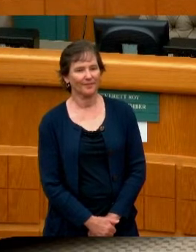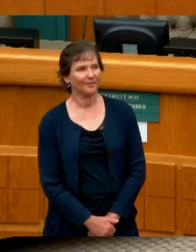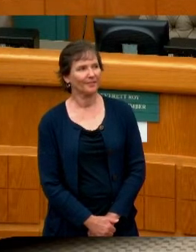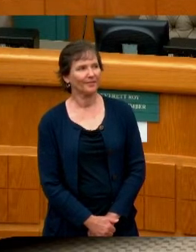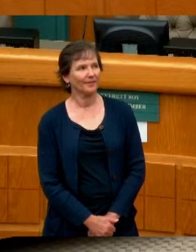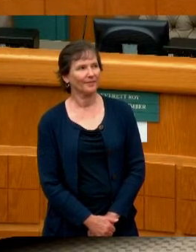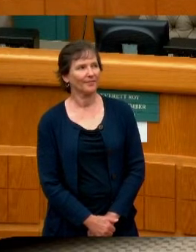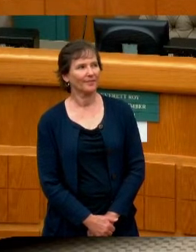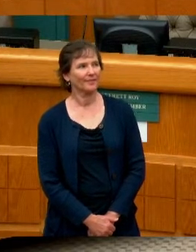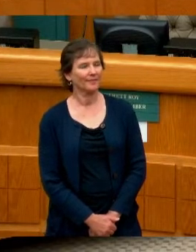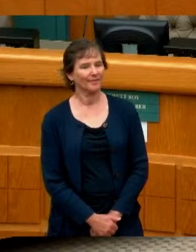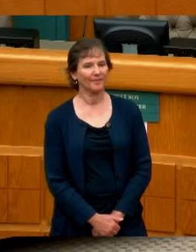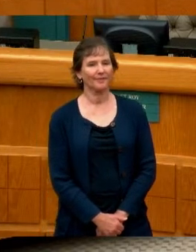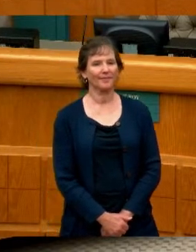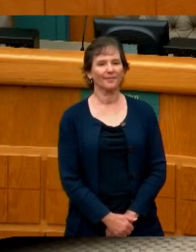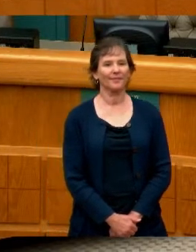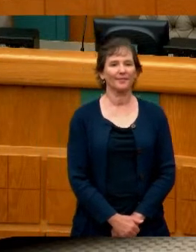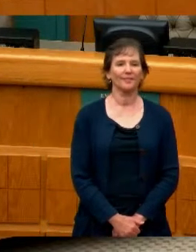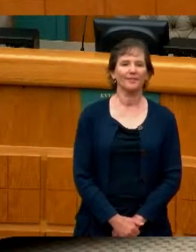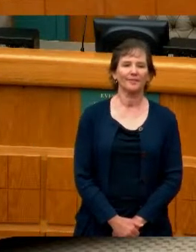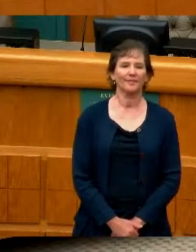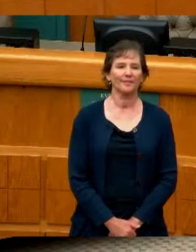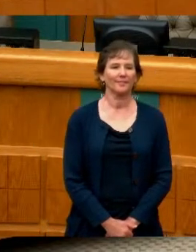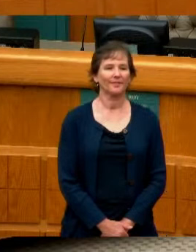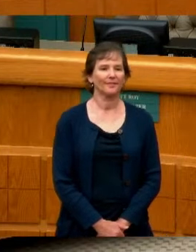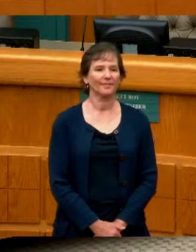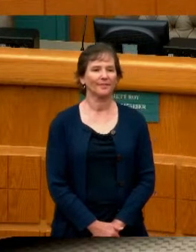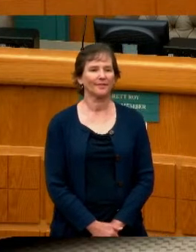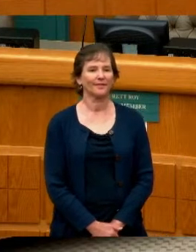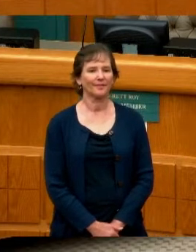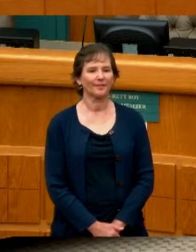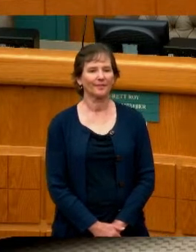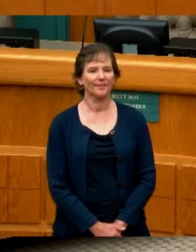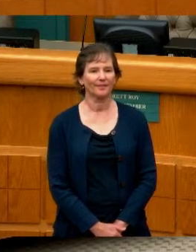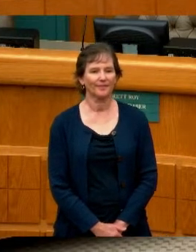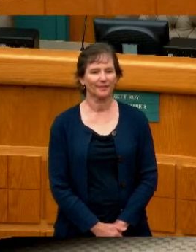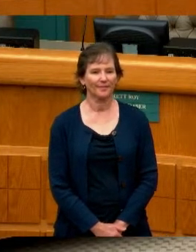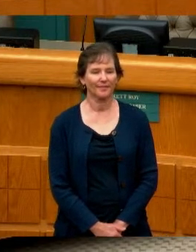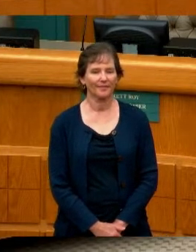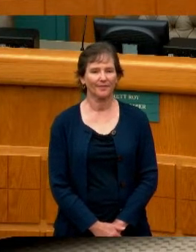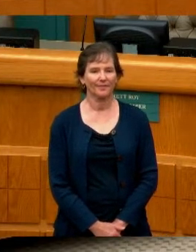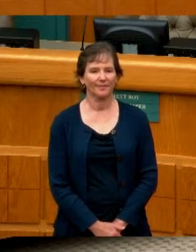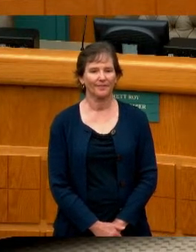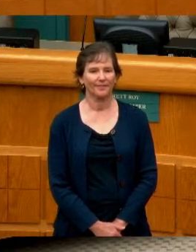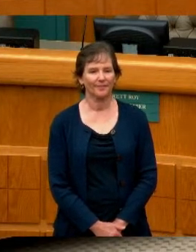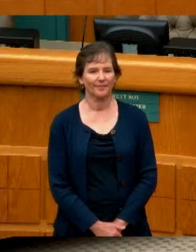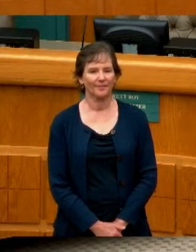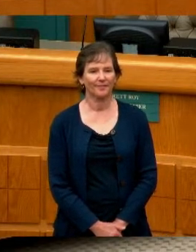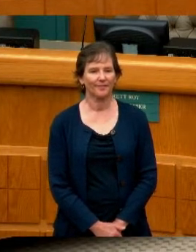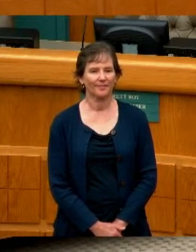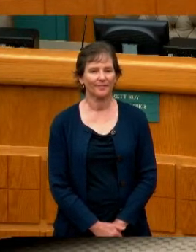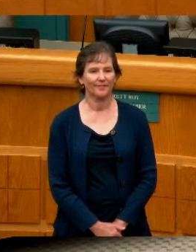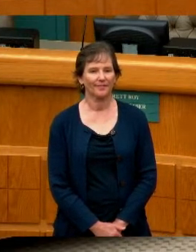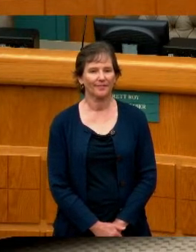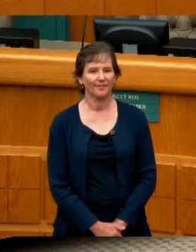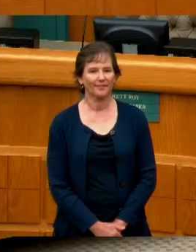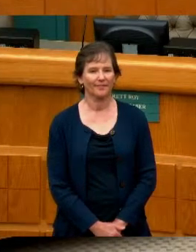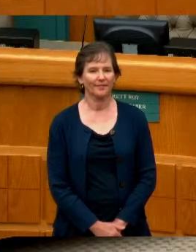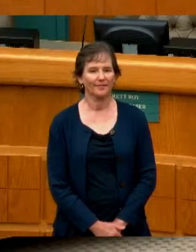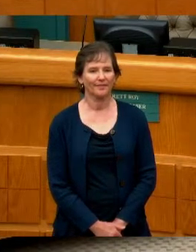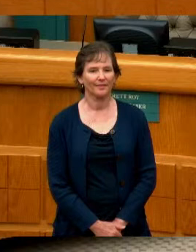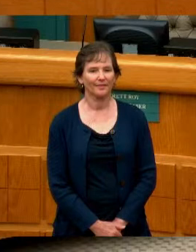quienes van a tener prioridad para recibir esa vacuna, el grupo de la fase 1A es personal del hospital que trabaja directamente con